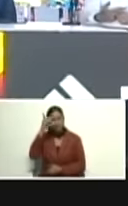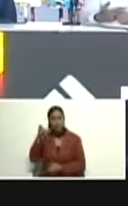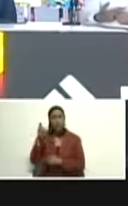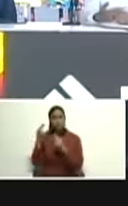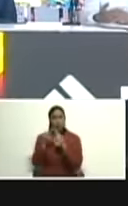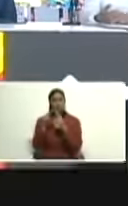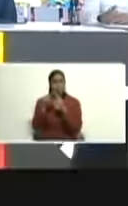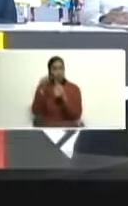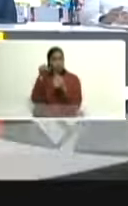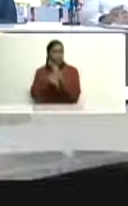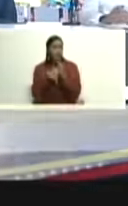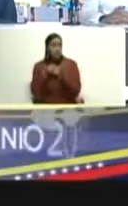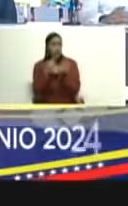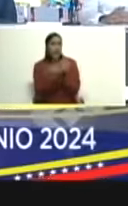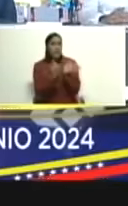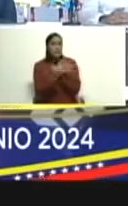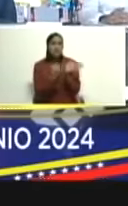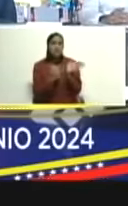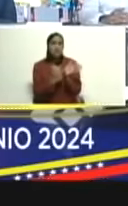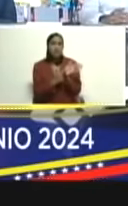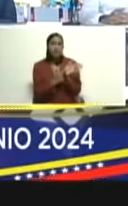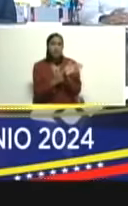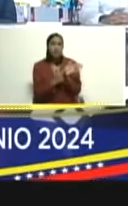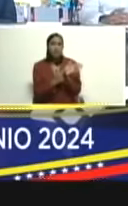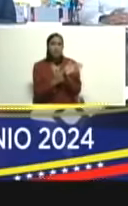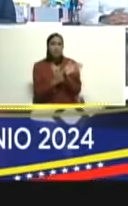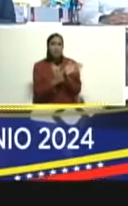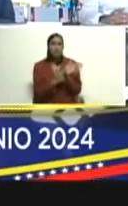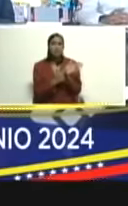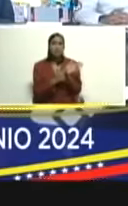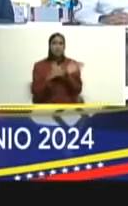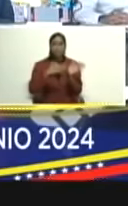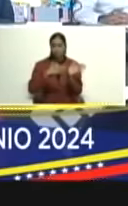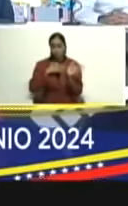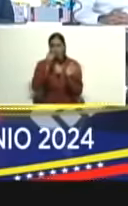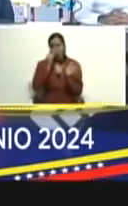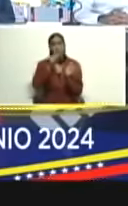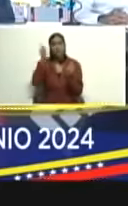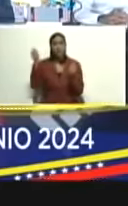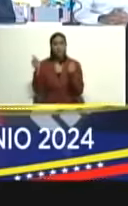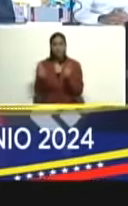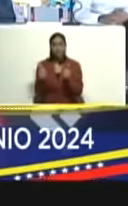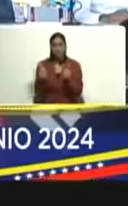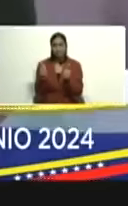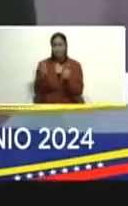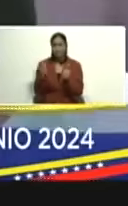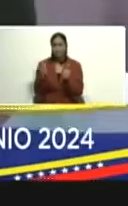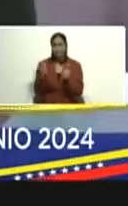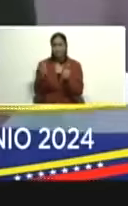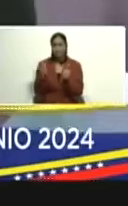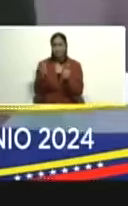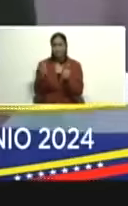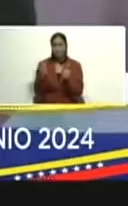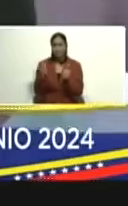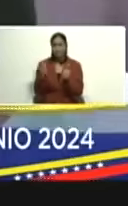venía leyendo con este gran amigo, se trata de Juan Carlos Monedero, que está aquí en Venezuela.